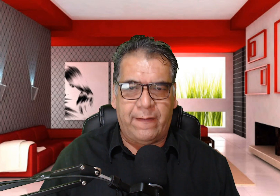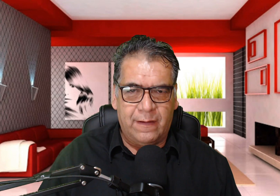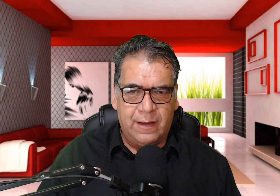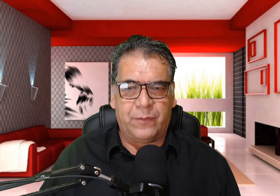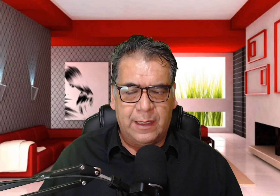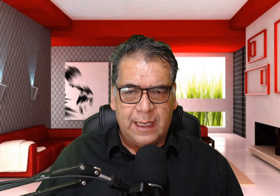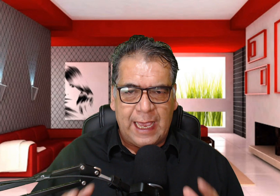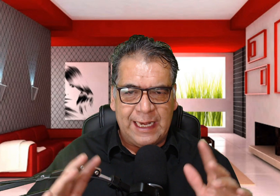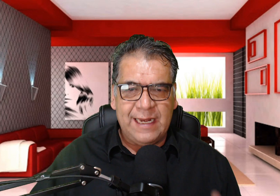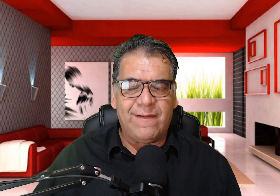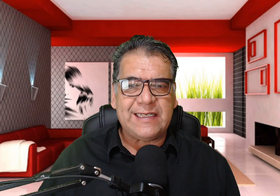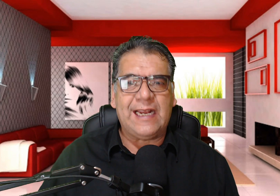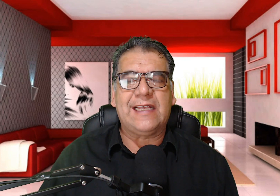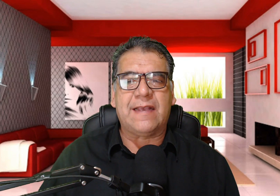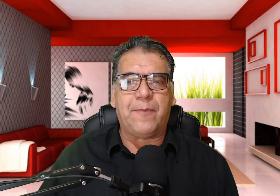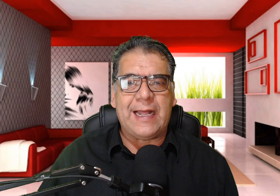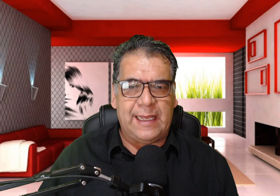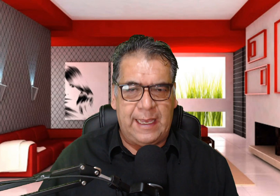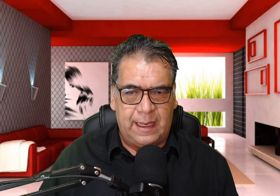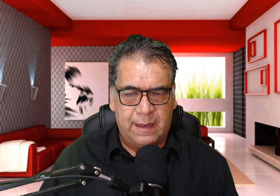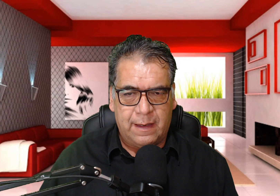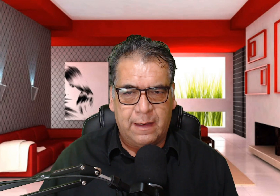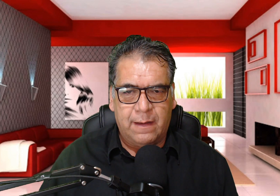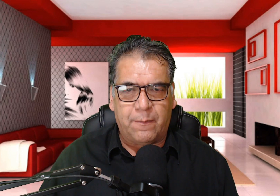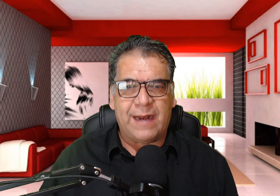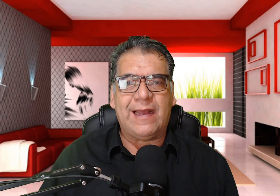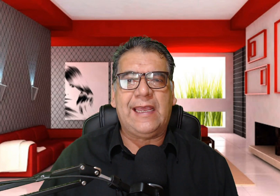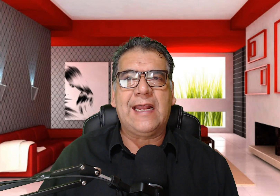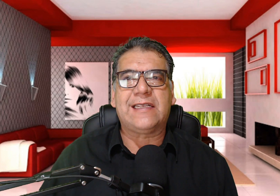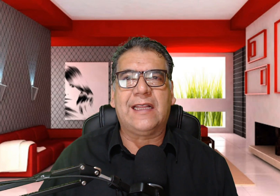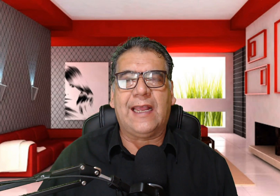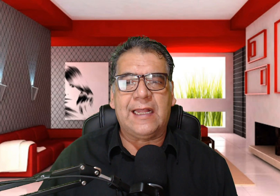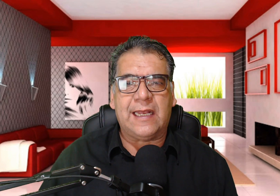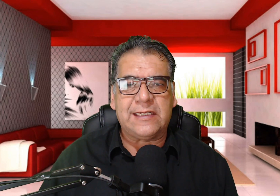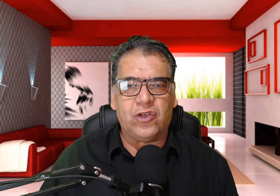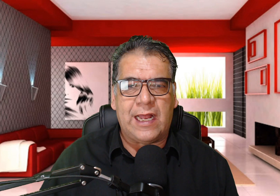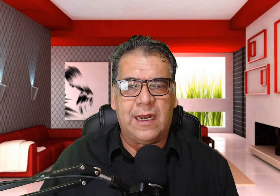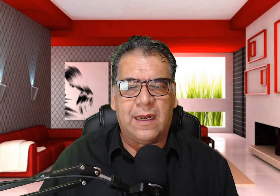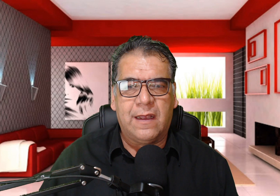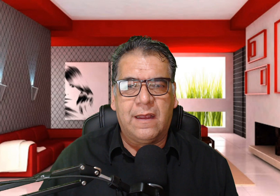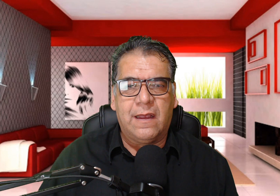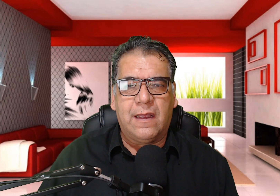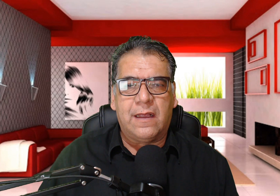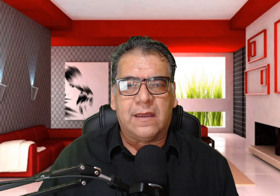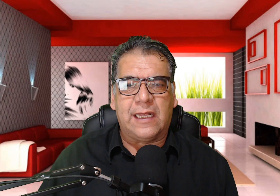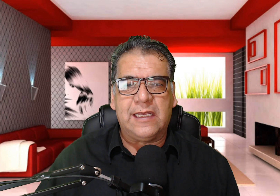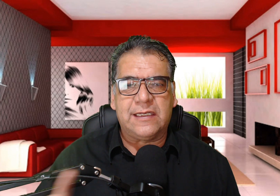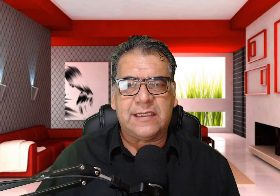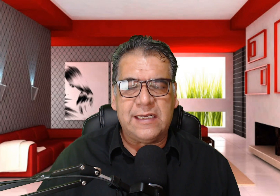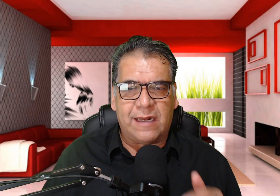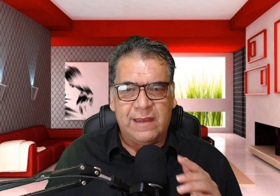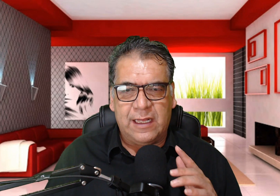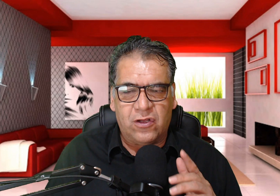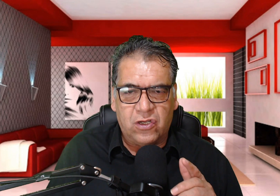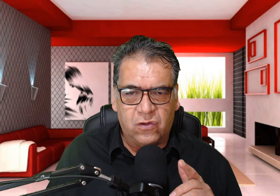crítica. El INE va a hacer el desempate para ver quién es el dirigente nacional. Del